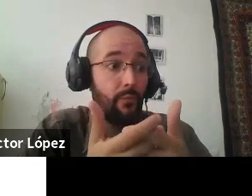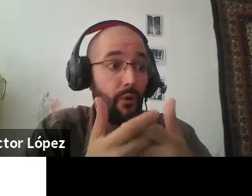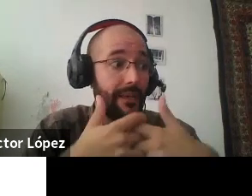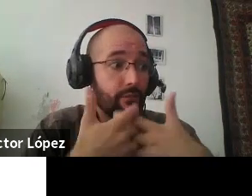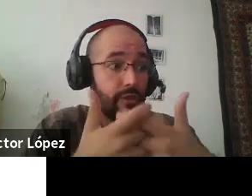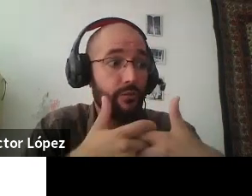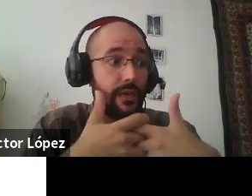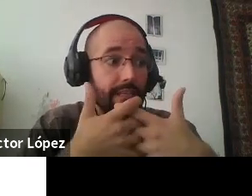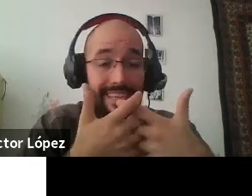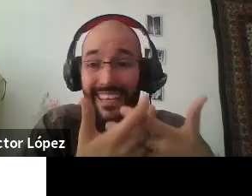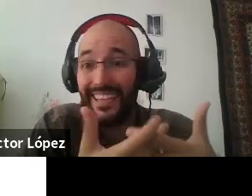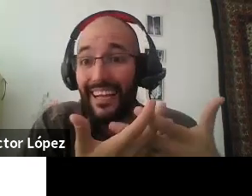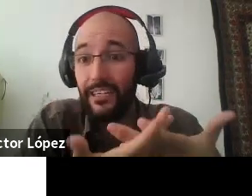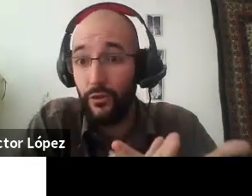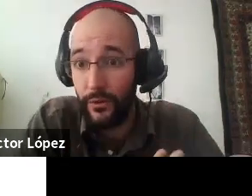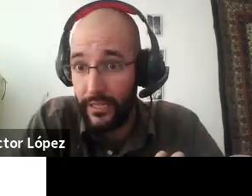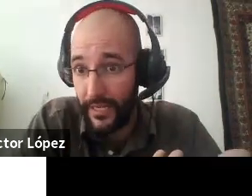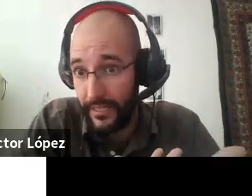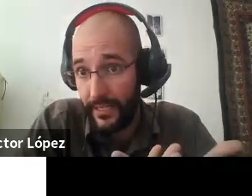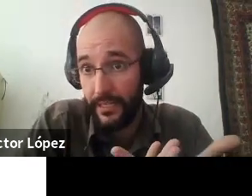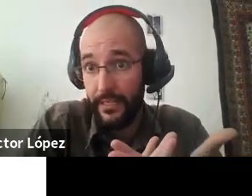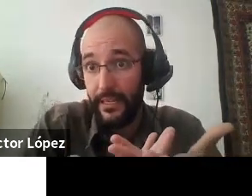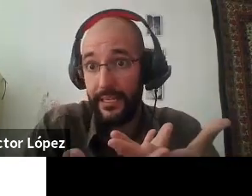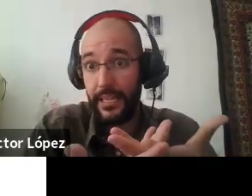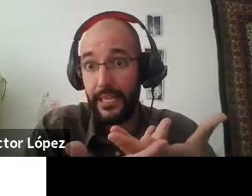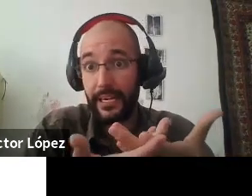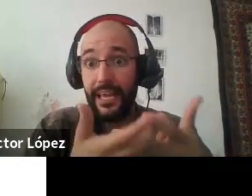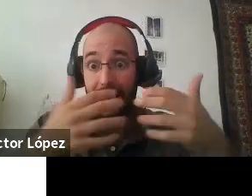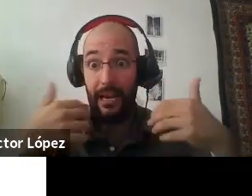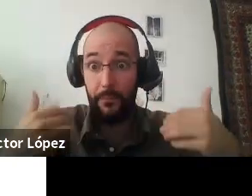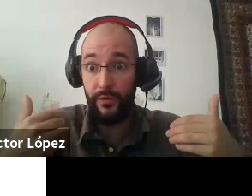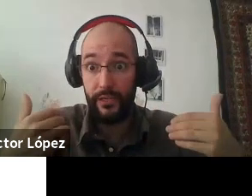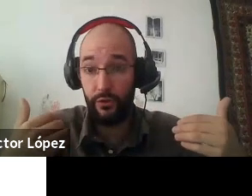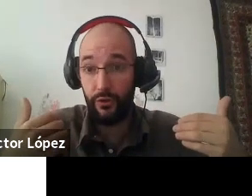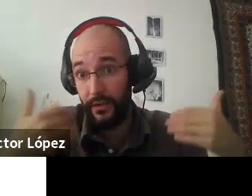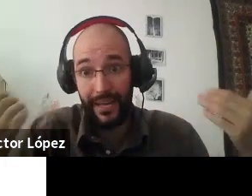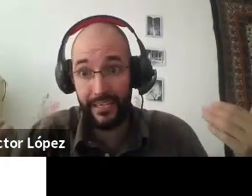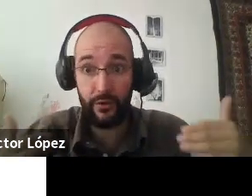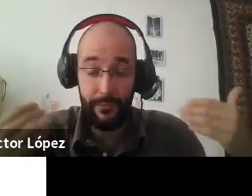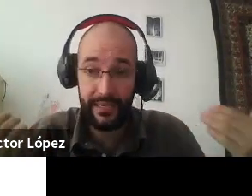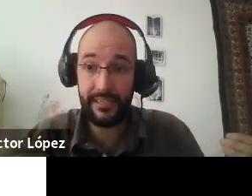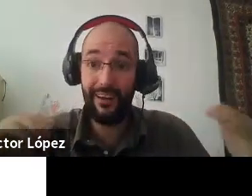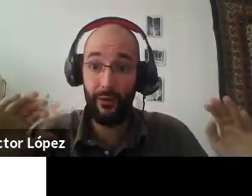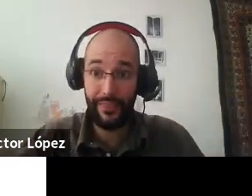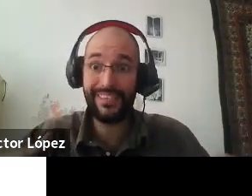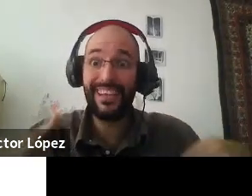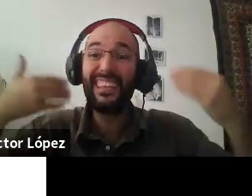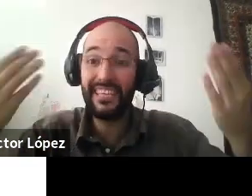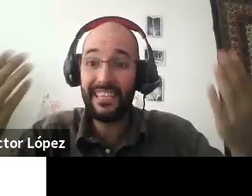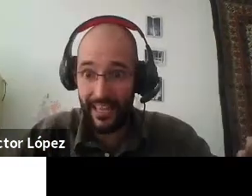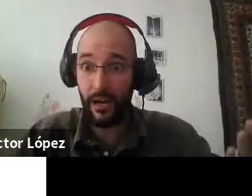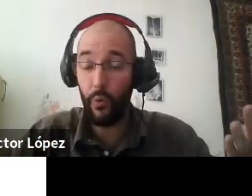docente promueve que sus estudiantes indaguen sobre una temática. Es decir, el profesor, el maestro, la maestra, lo que hace